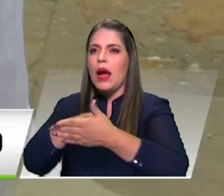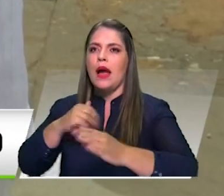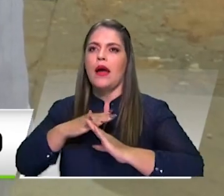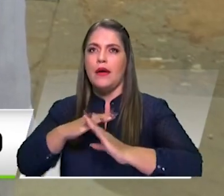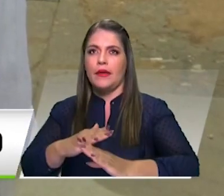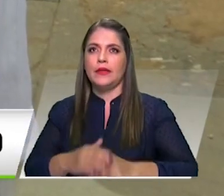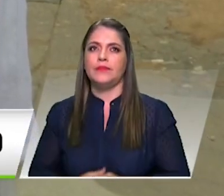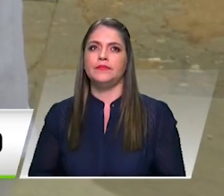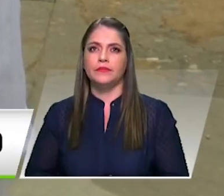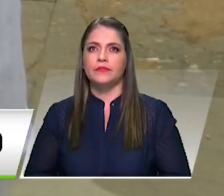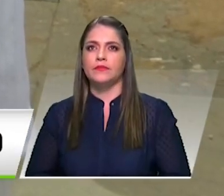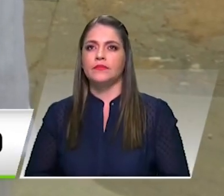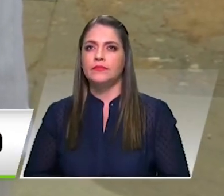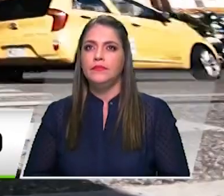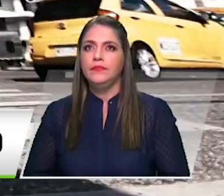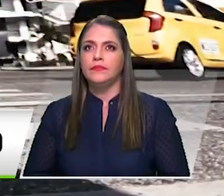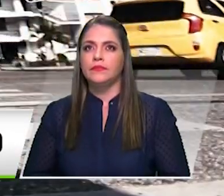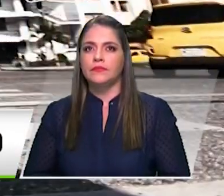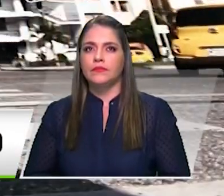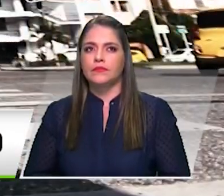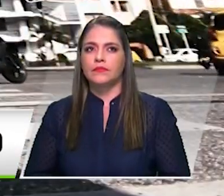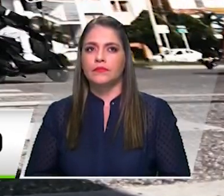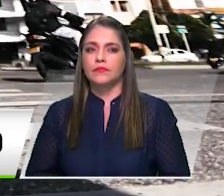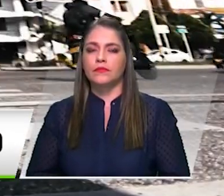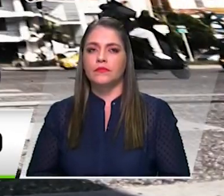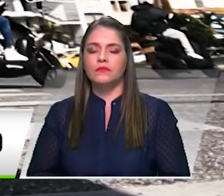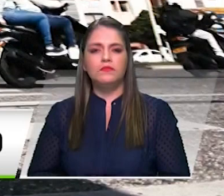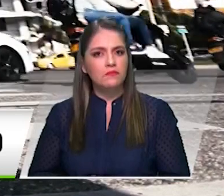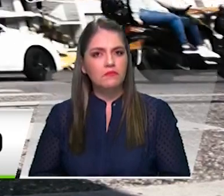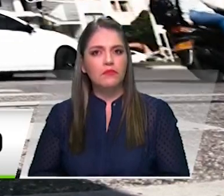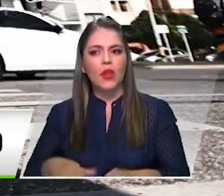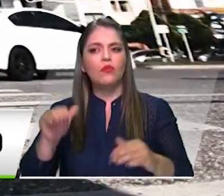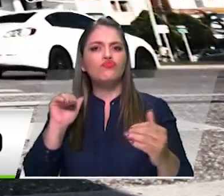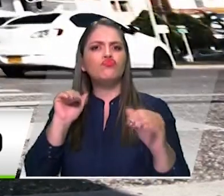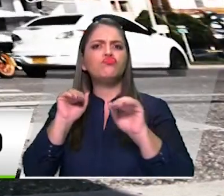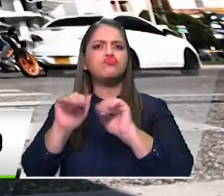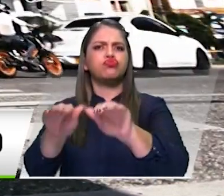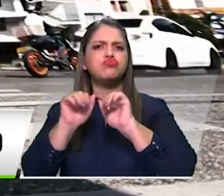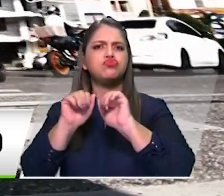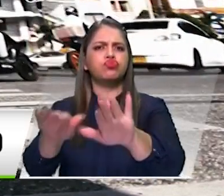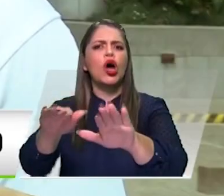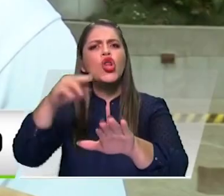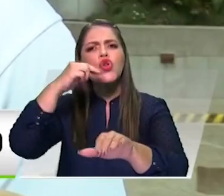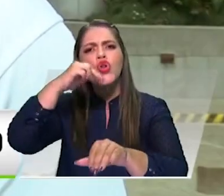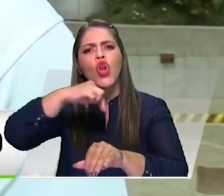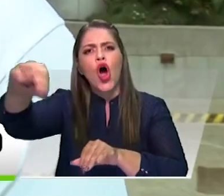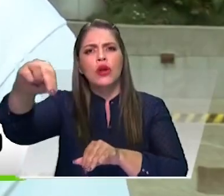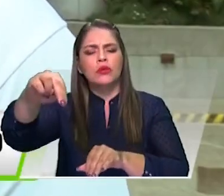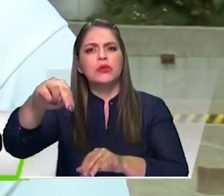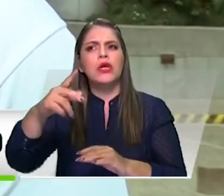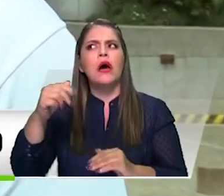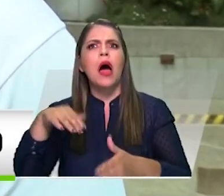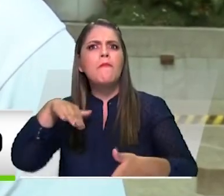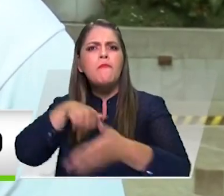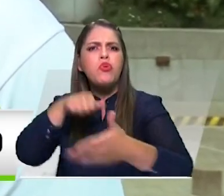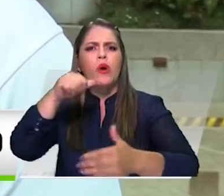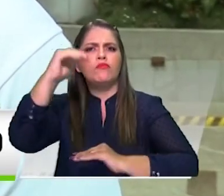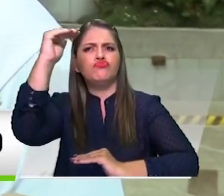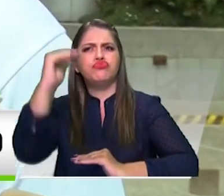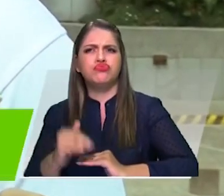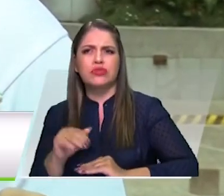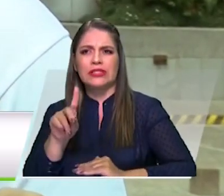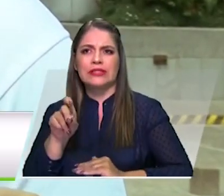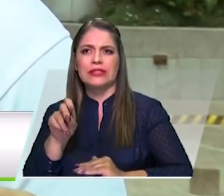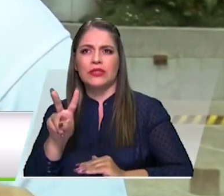su piloto, en la autopista norte, los incidentes se redujeron en un 62%. No creo que la ciudad hoy entienda lo